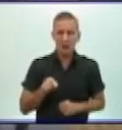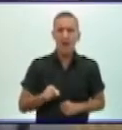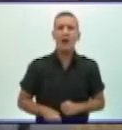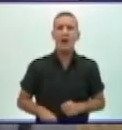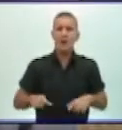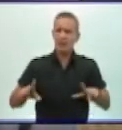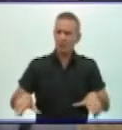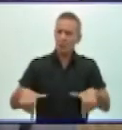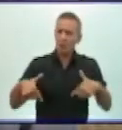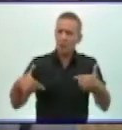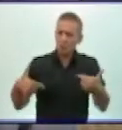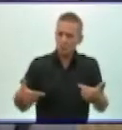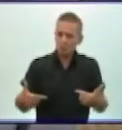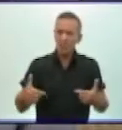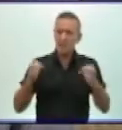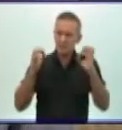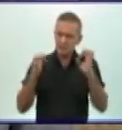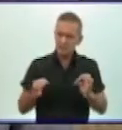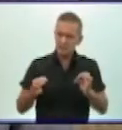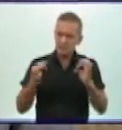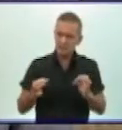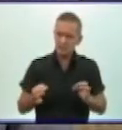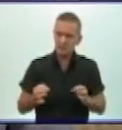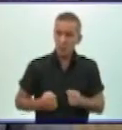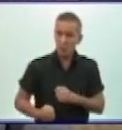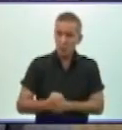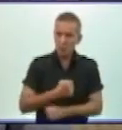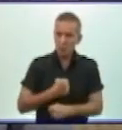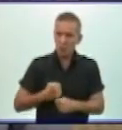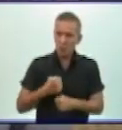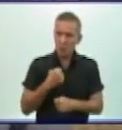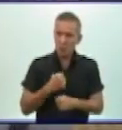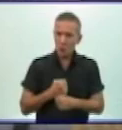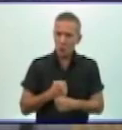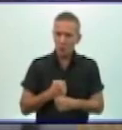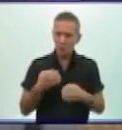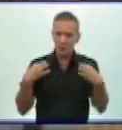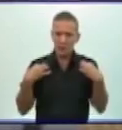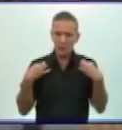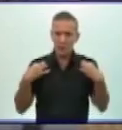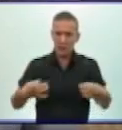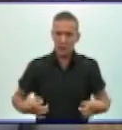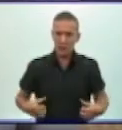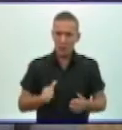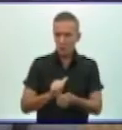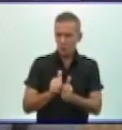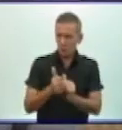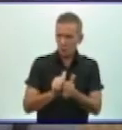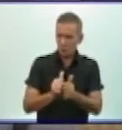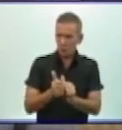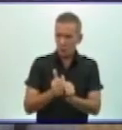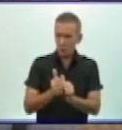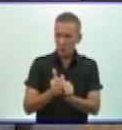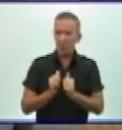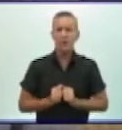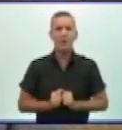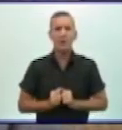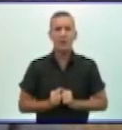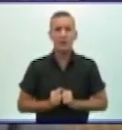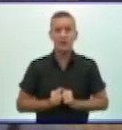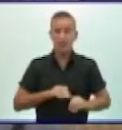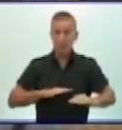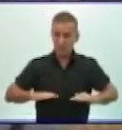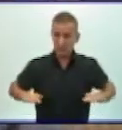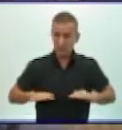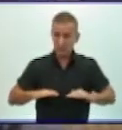cumplir, aunque a veces no nos guste mucho. Usar también correctamente la ropa deportiva cuando vamos a hacer la educación física. Mantener